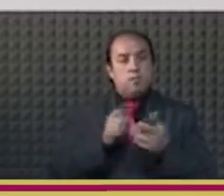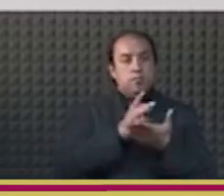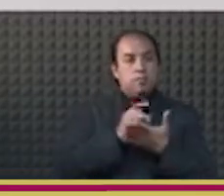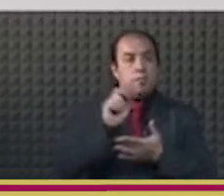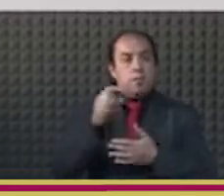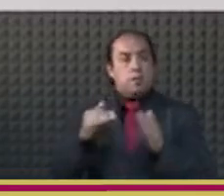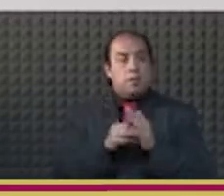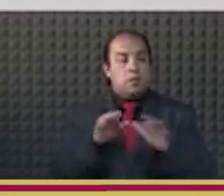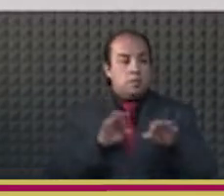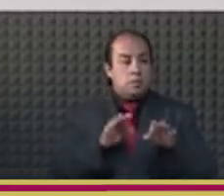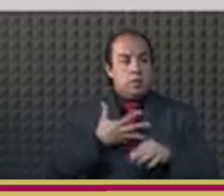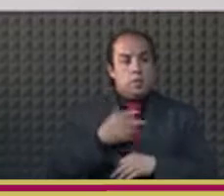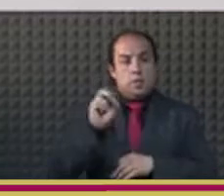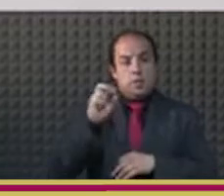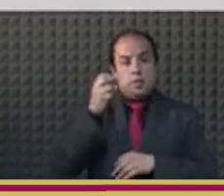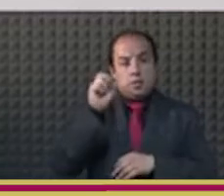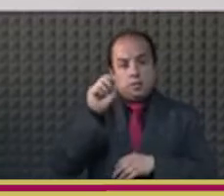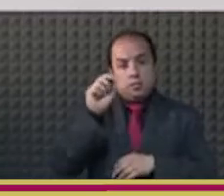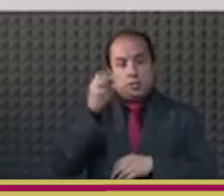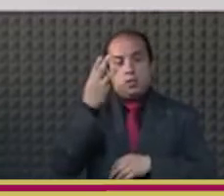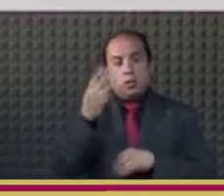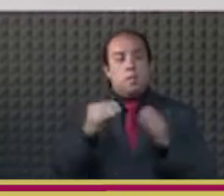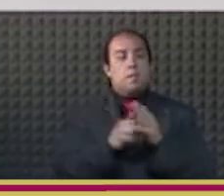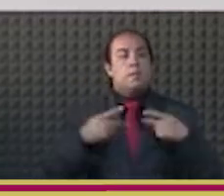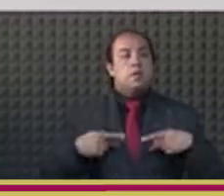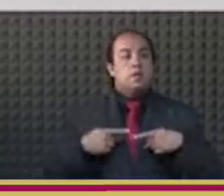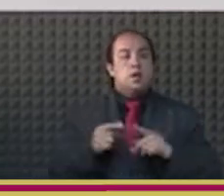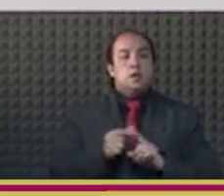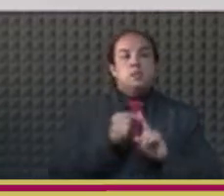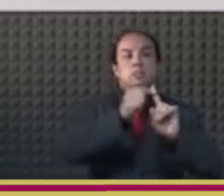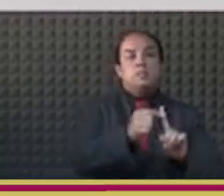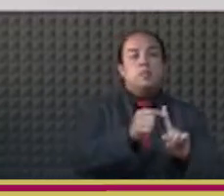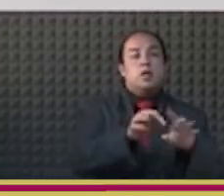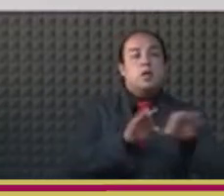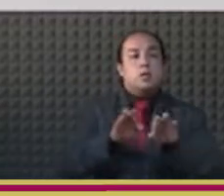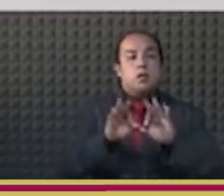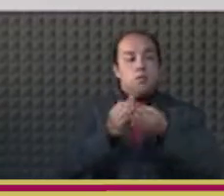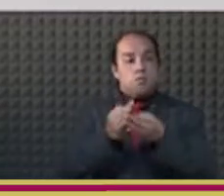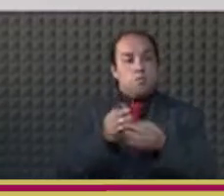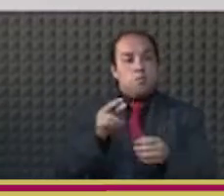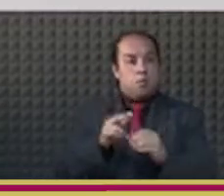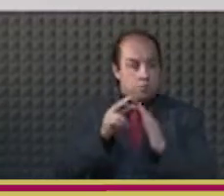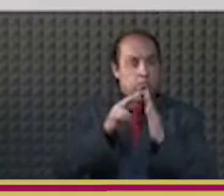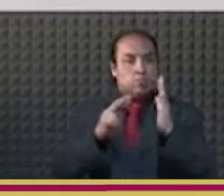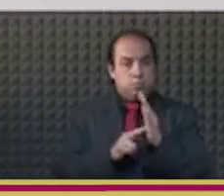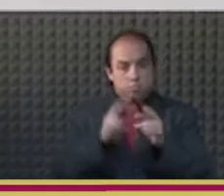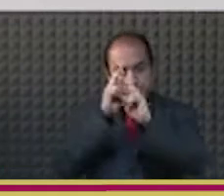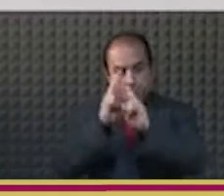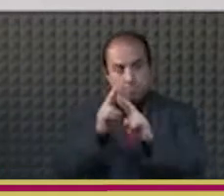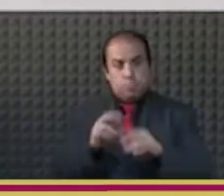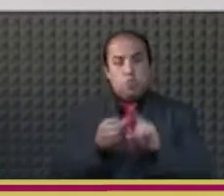que va del año son cerca de 23 mil personas quienes han migrado a trabajar de manera legal, ordenada y segura, pero